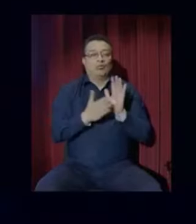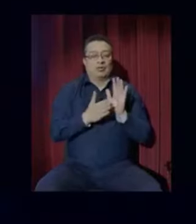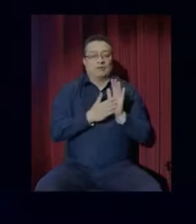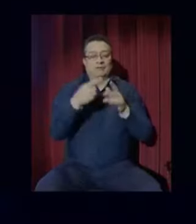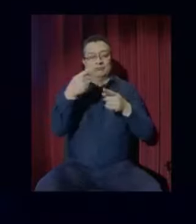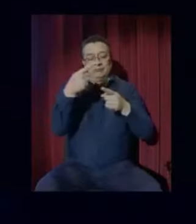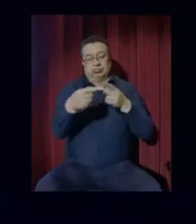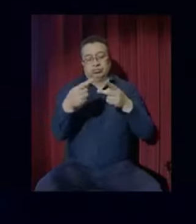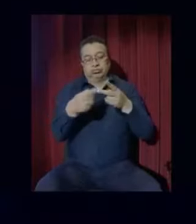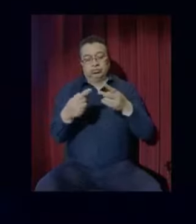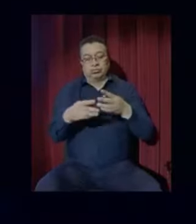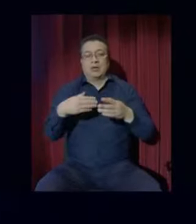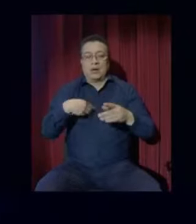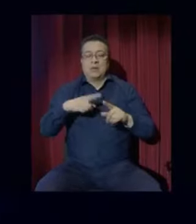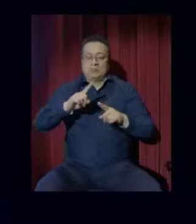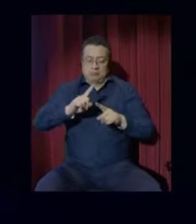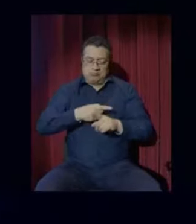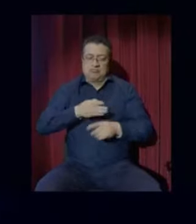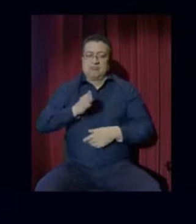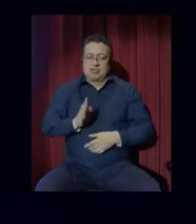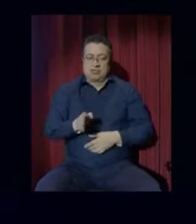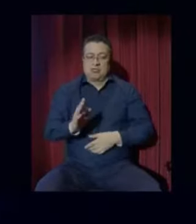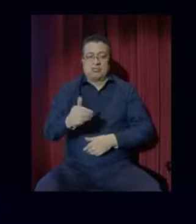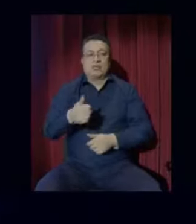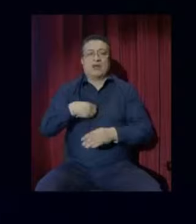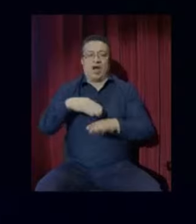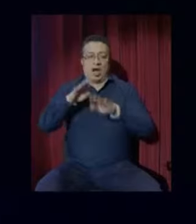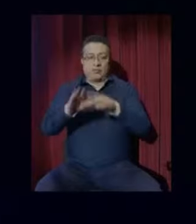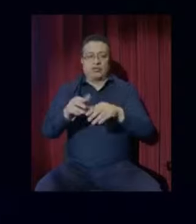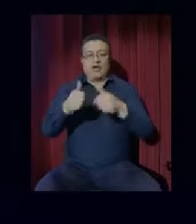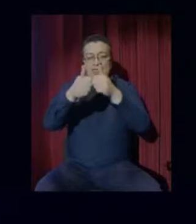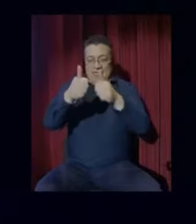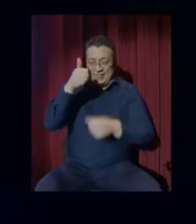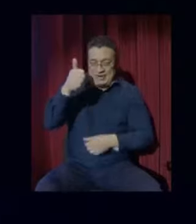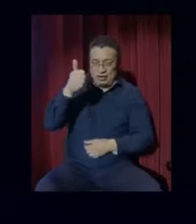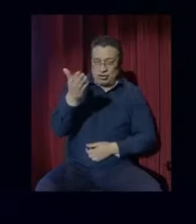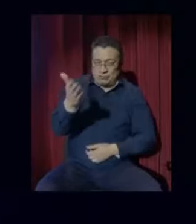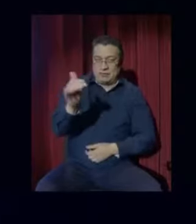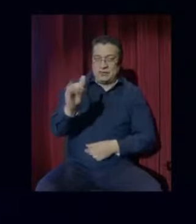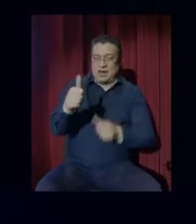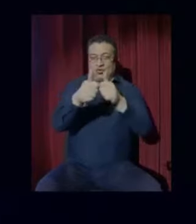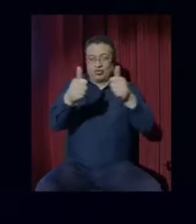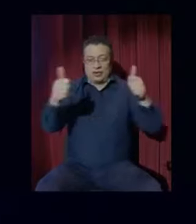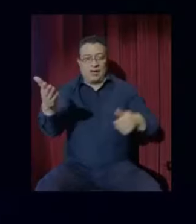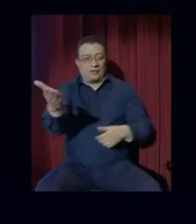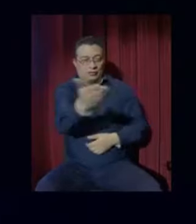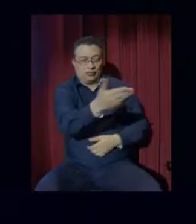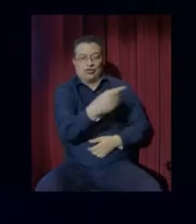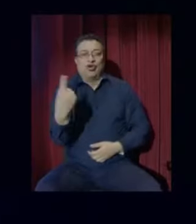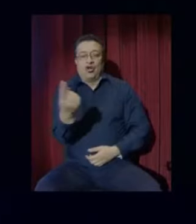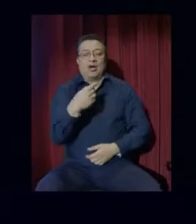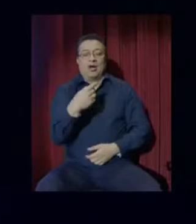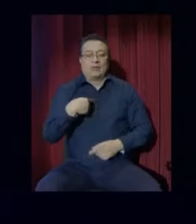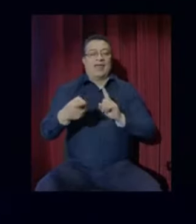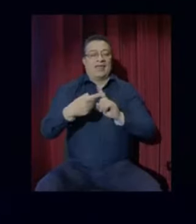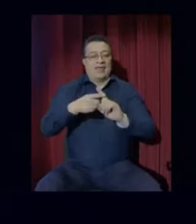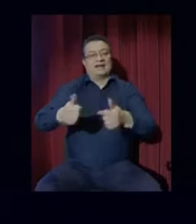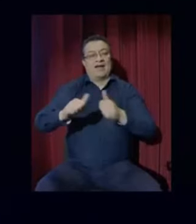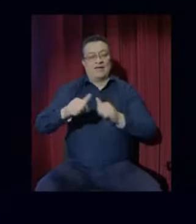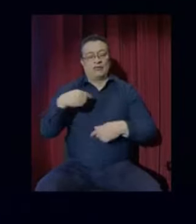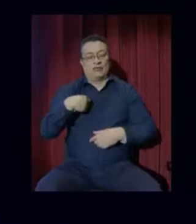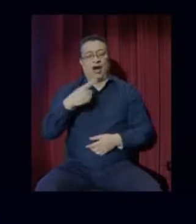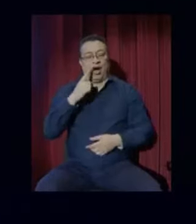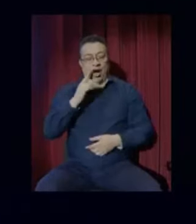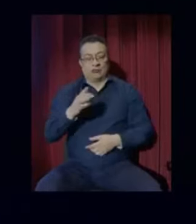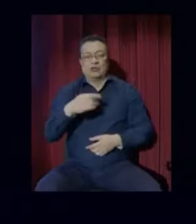acción Seguiremos apoyando director a todas nuestras autoridades también presentes eh todos los desafíos que se nos presenten Así que